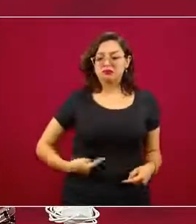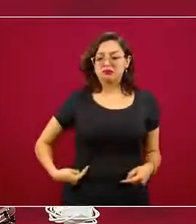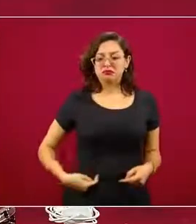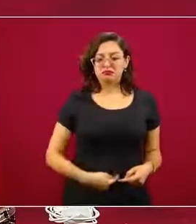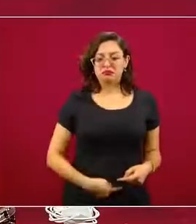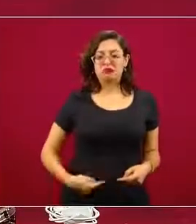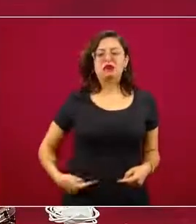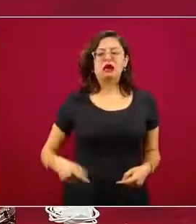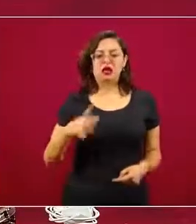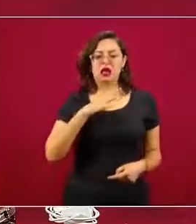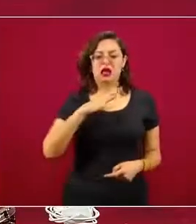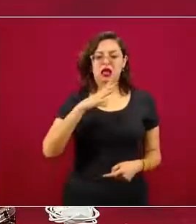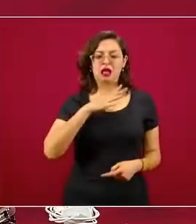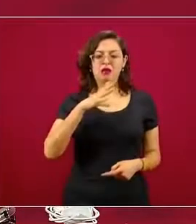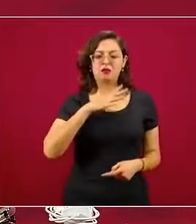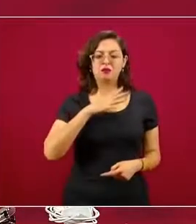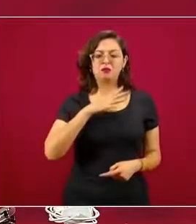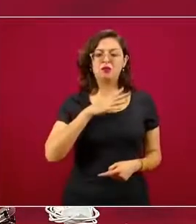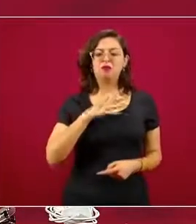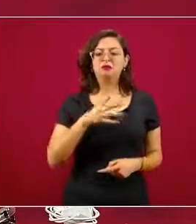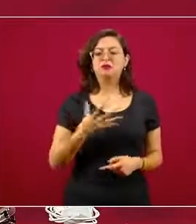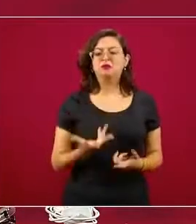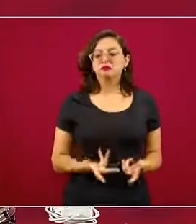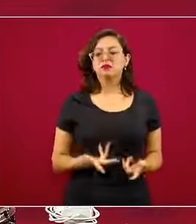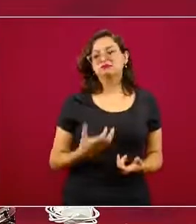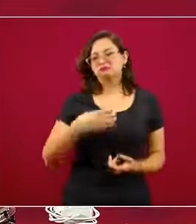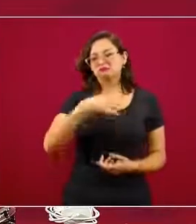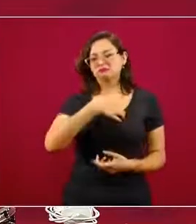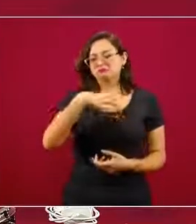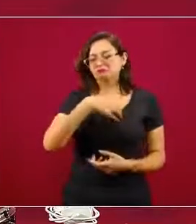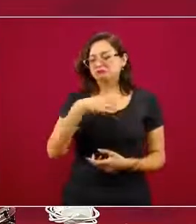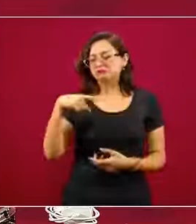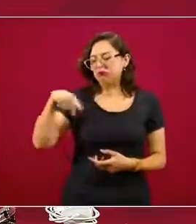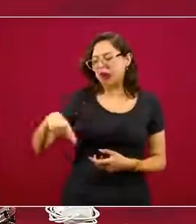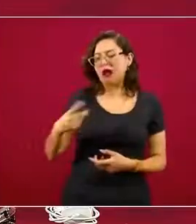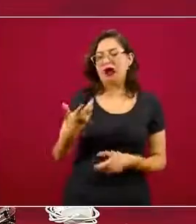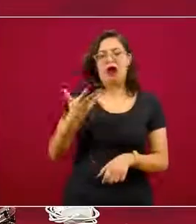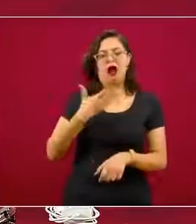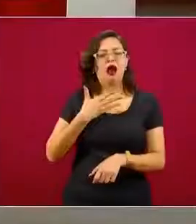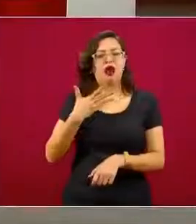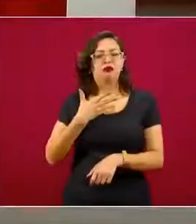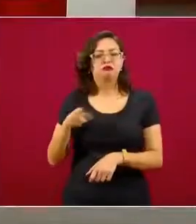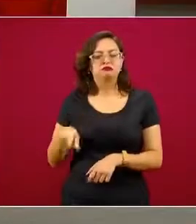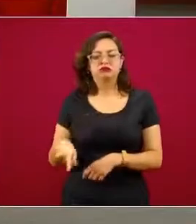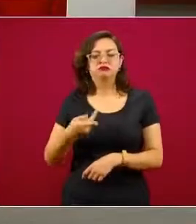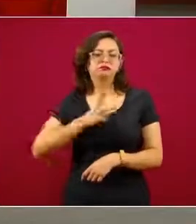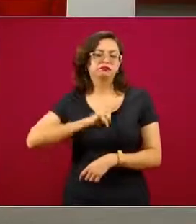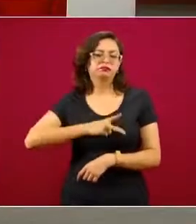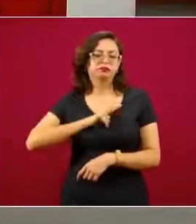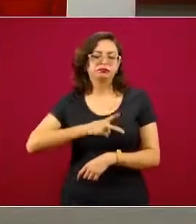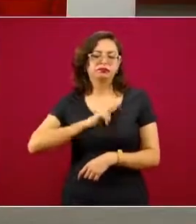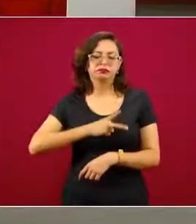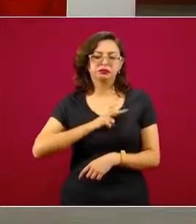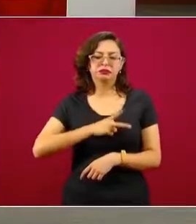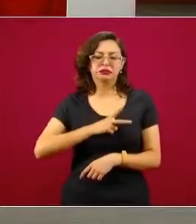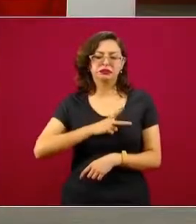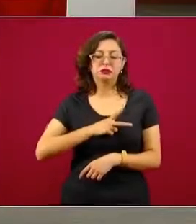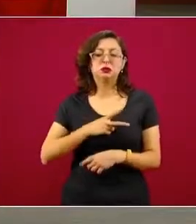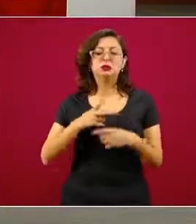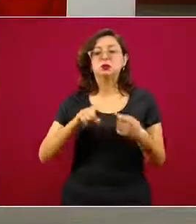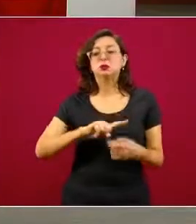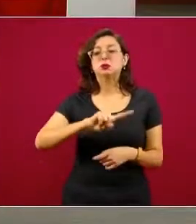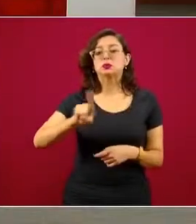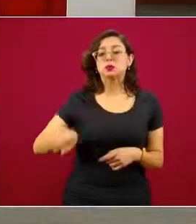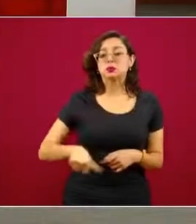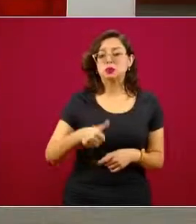por lo tanto se encuentran en grandes concentraciones en la materia fecal, en las heces, y son esta sustancia